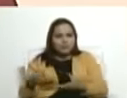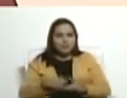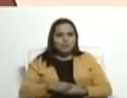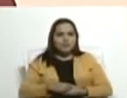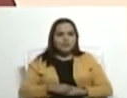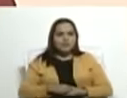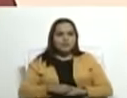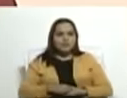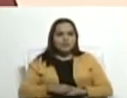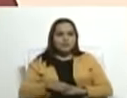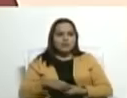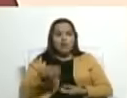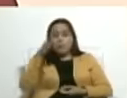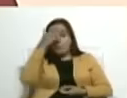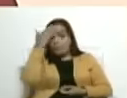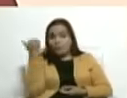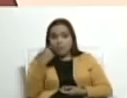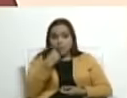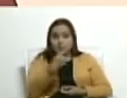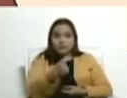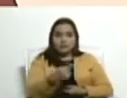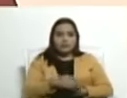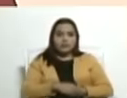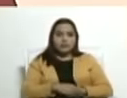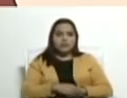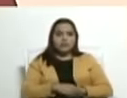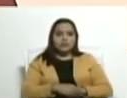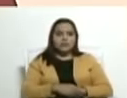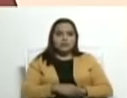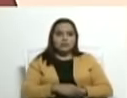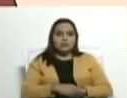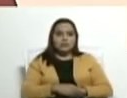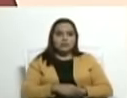Olvidé decirlo. Fue asaltada